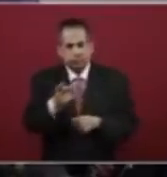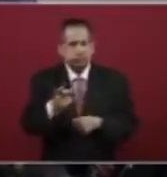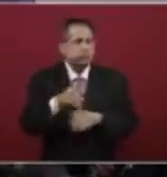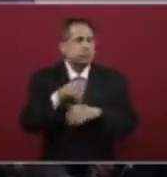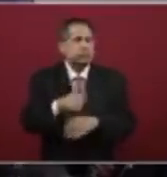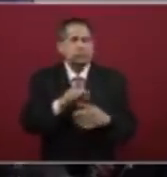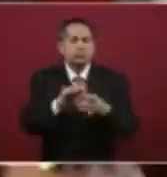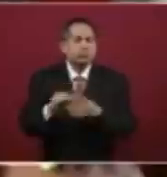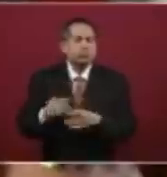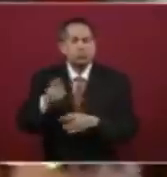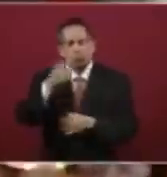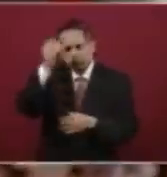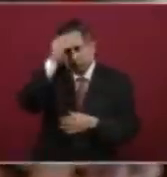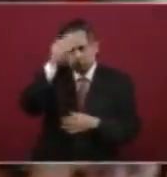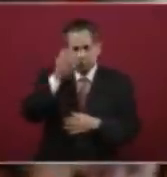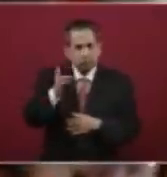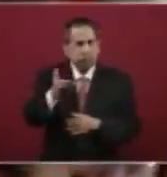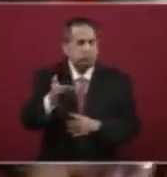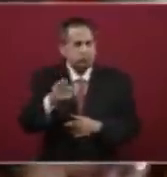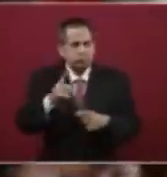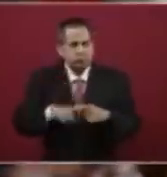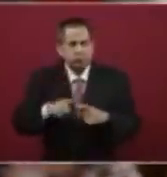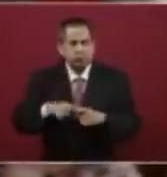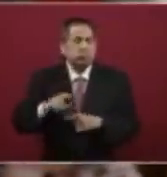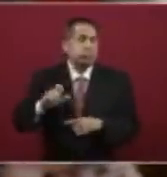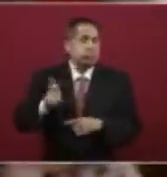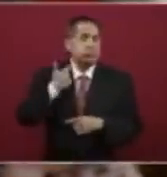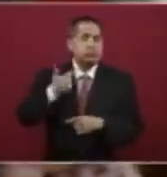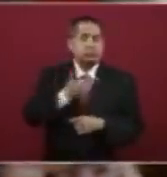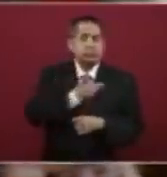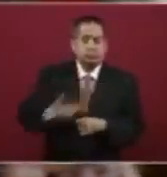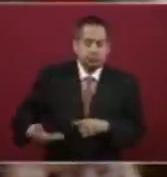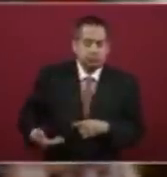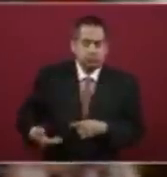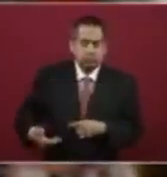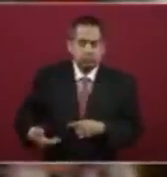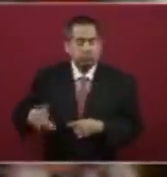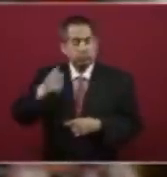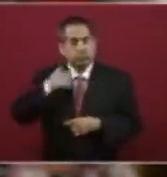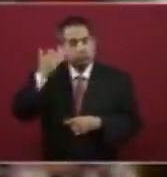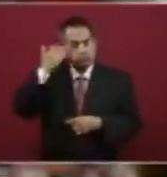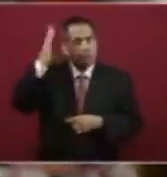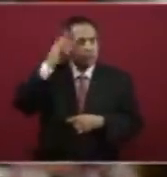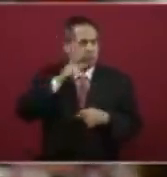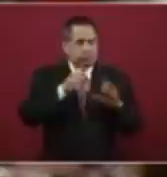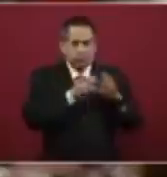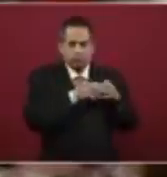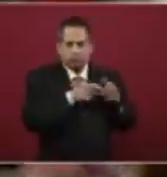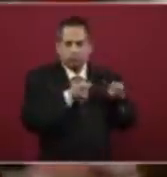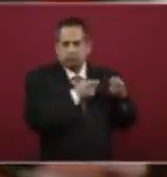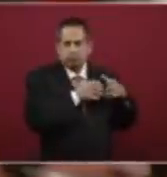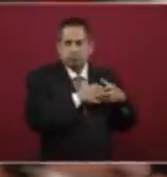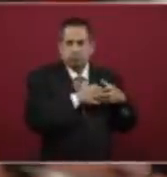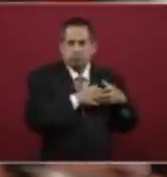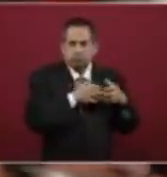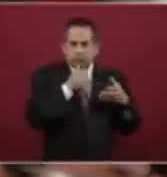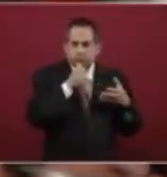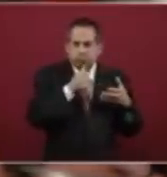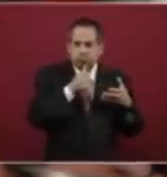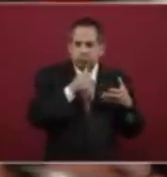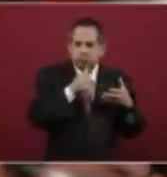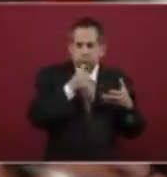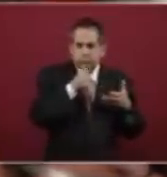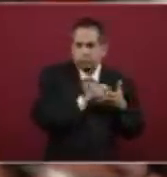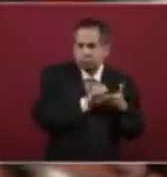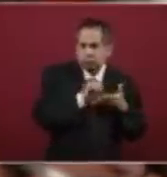corresponde a ¿qué opinión tendría usted de que los expresidentes de la época neoliberal le enviaran